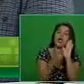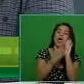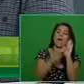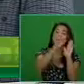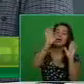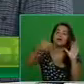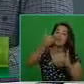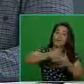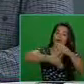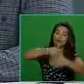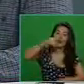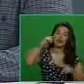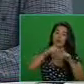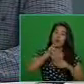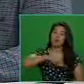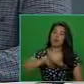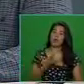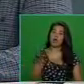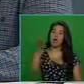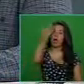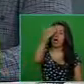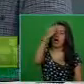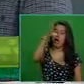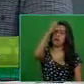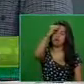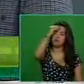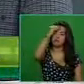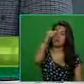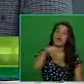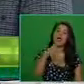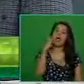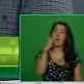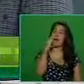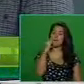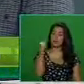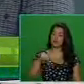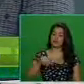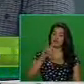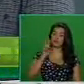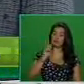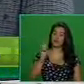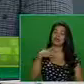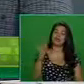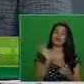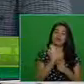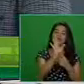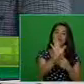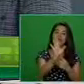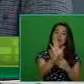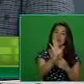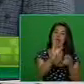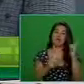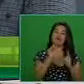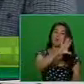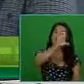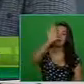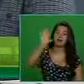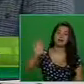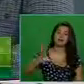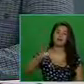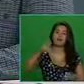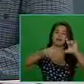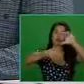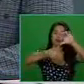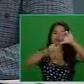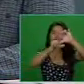cabo para, de alguna manera, conocerla. Es decir, esta experiencia que nosotros vamos a vivir en Venezuela, ya los propios estados de